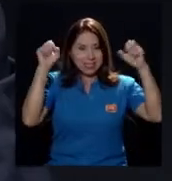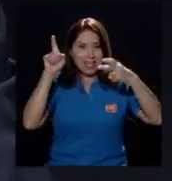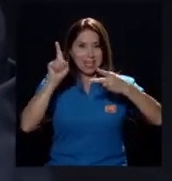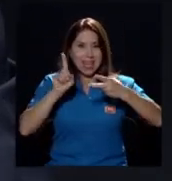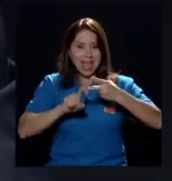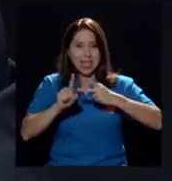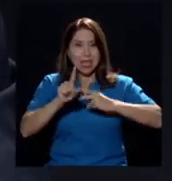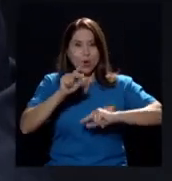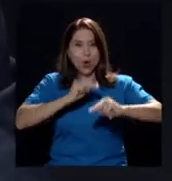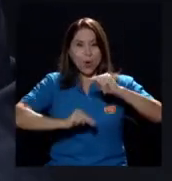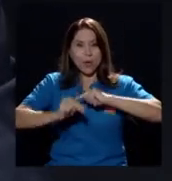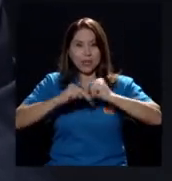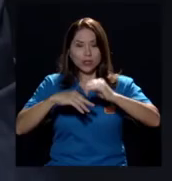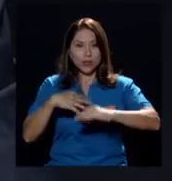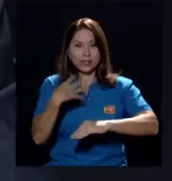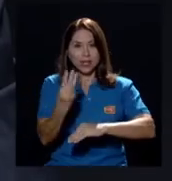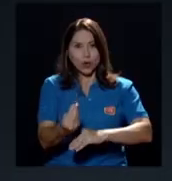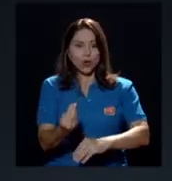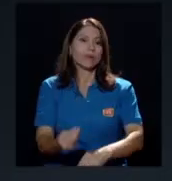exterior